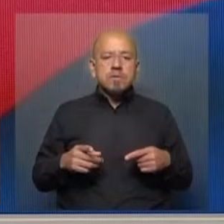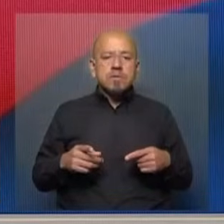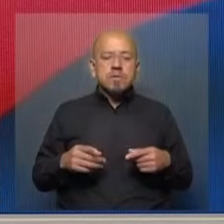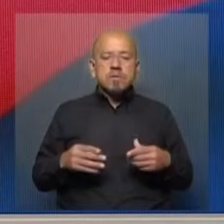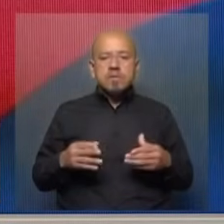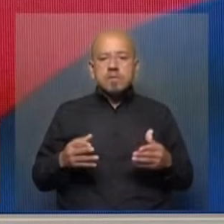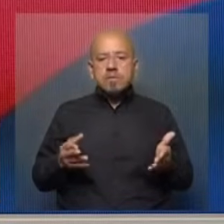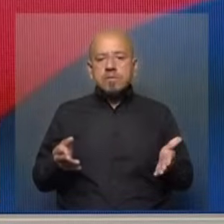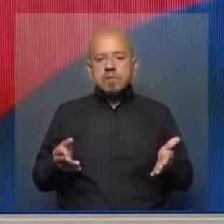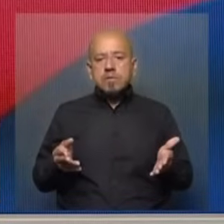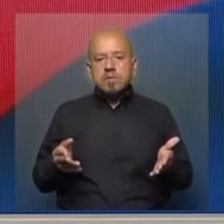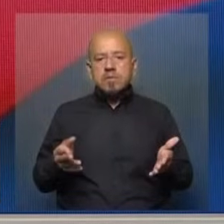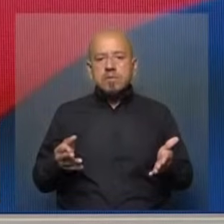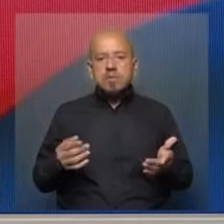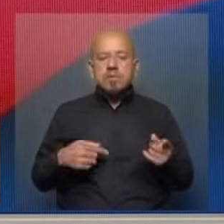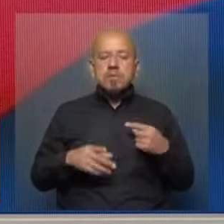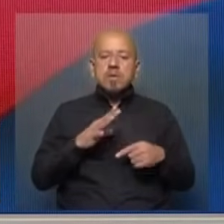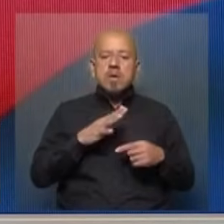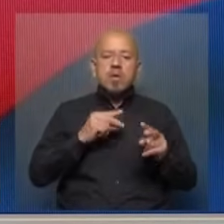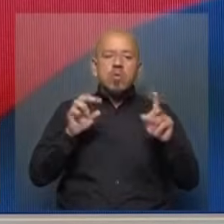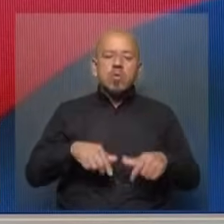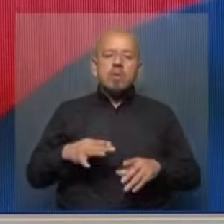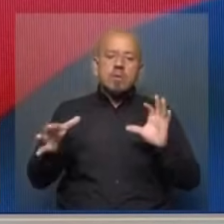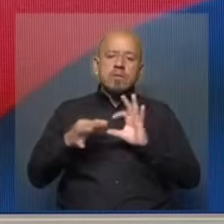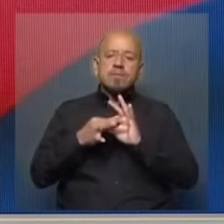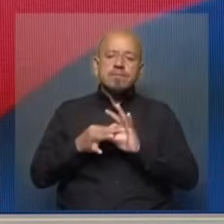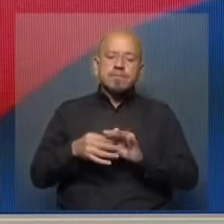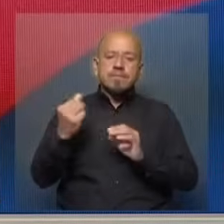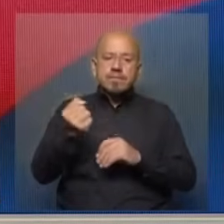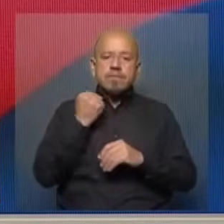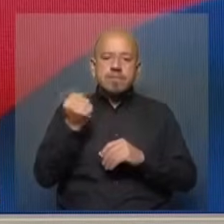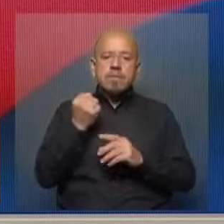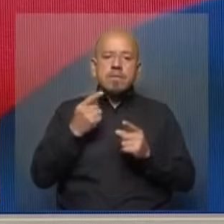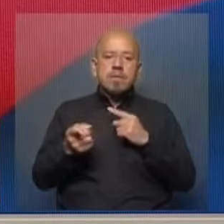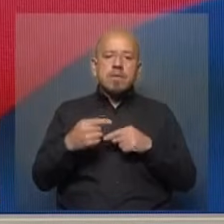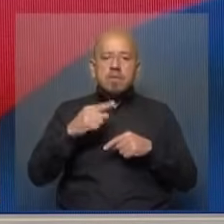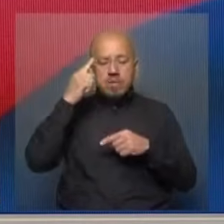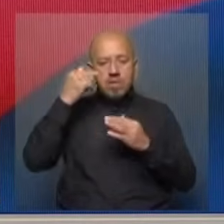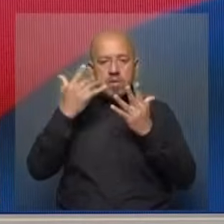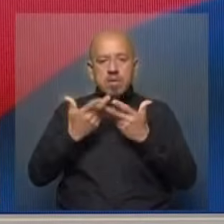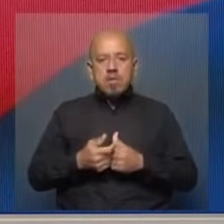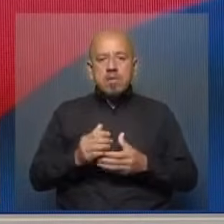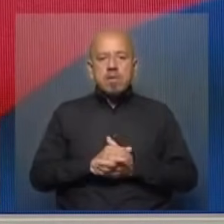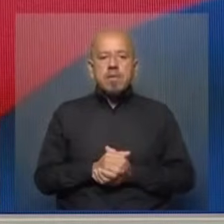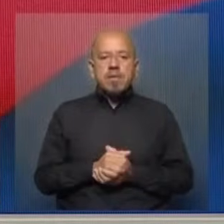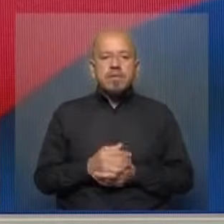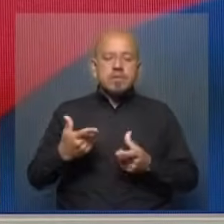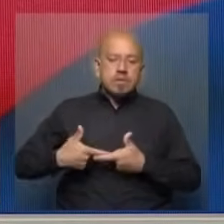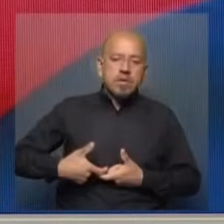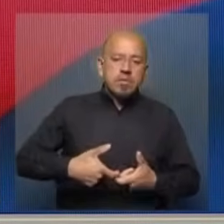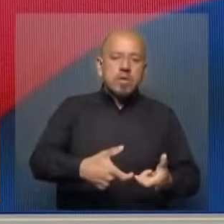Cualquier tema que te parezca muy pedestre termina vinculándose enseguida con un tema importante, estratégico.